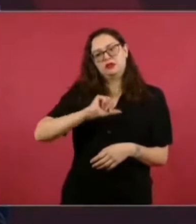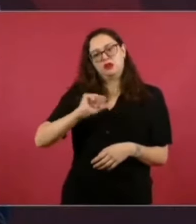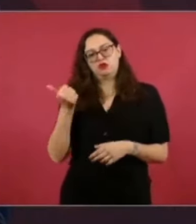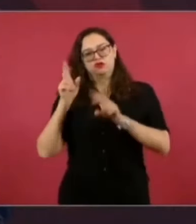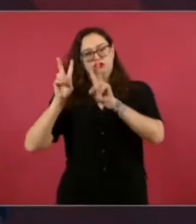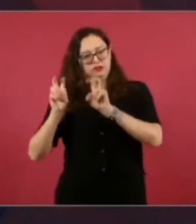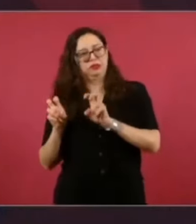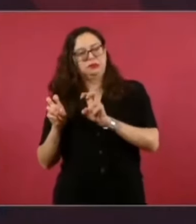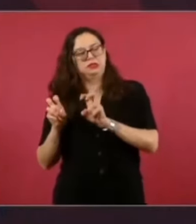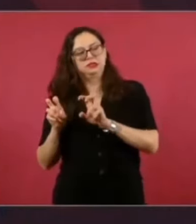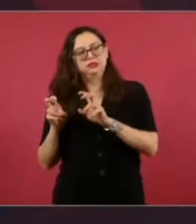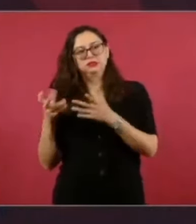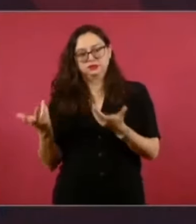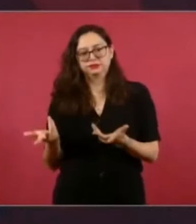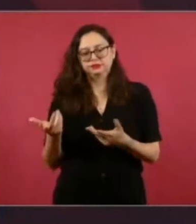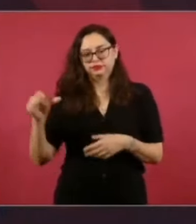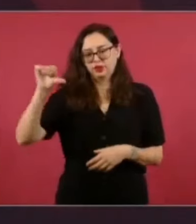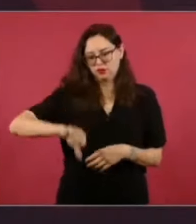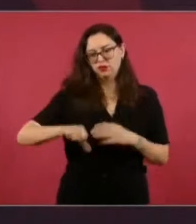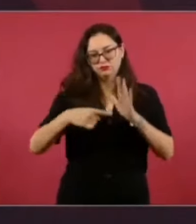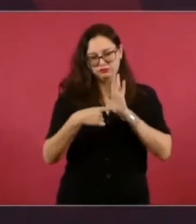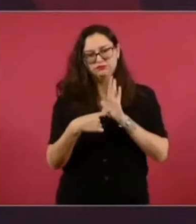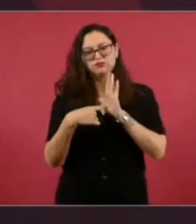pero ya vamos